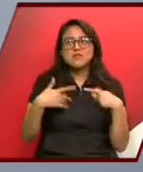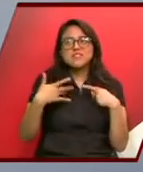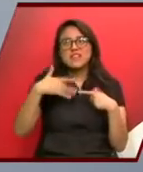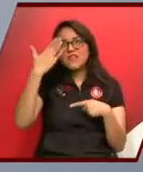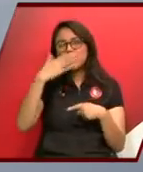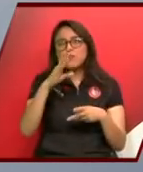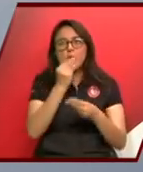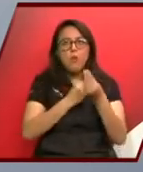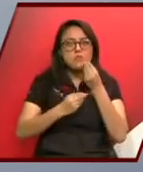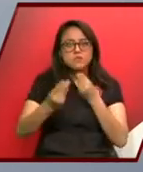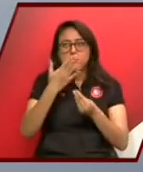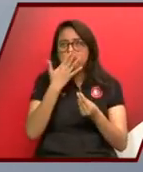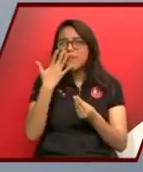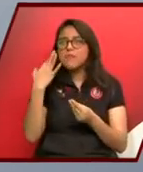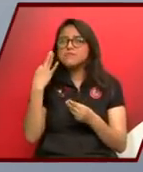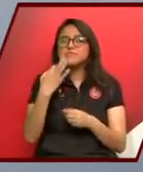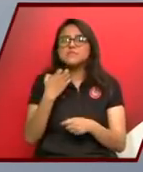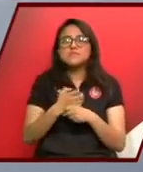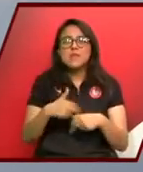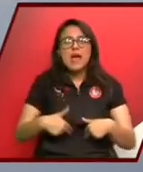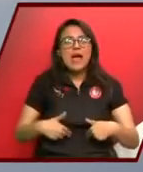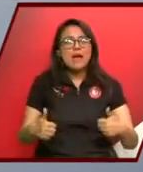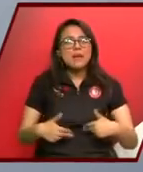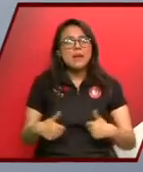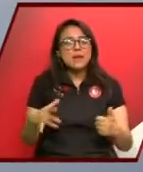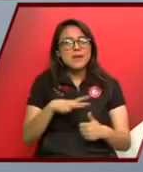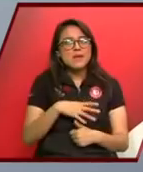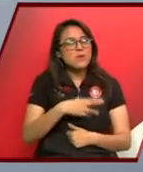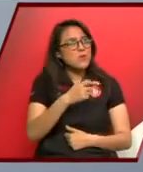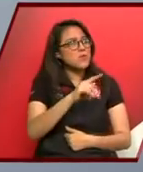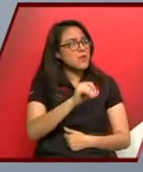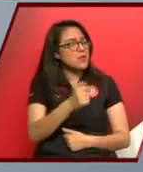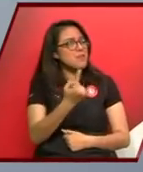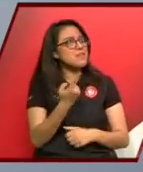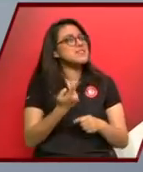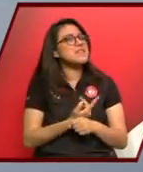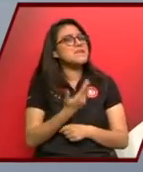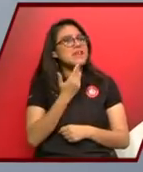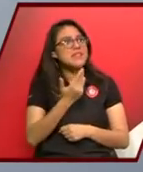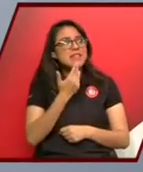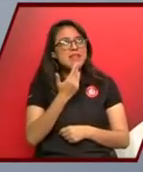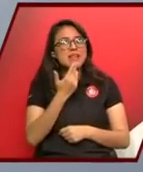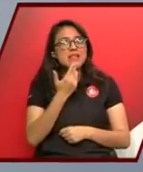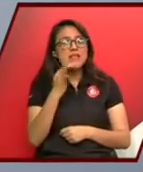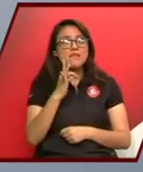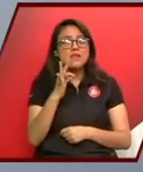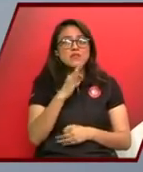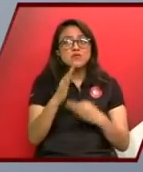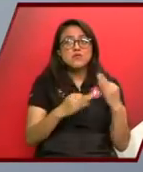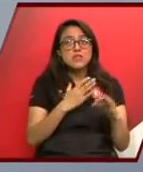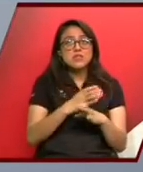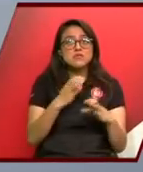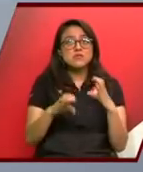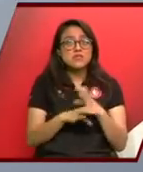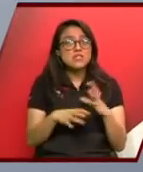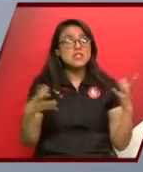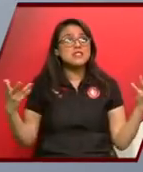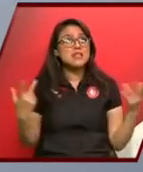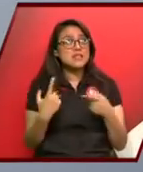saben cómo llenar el huequito ese que deja el apetito. Urbano, ¿qué tal lo del huequito? Tortillitas, señor, ¿no se le hace... fabricadas ahí